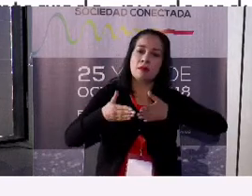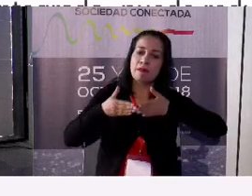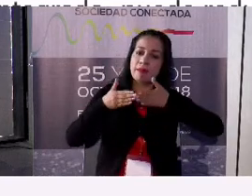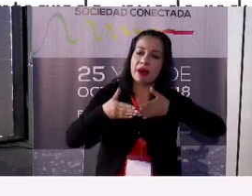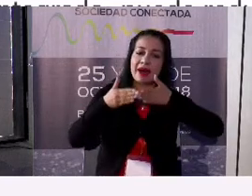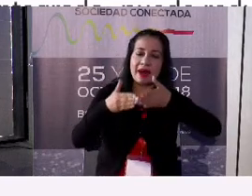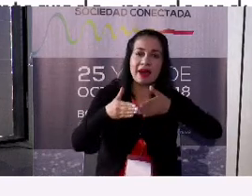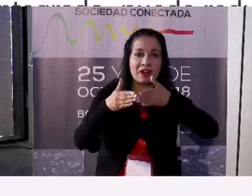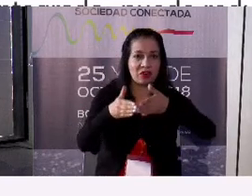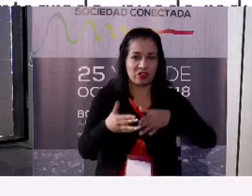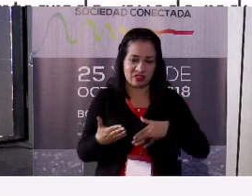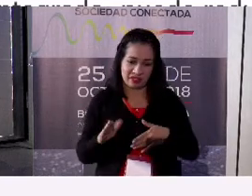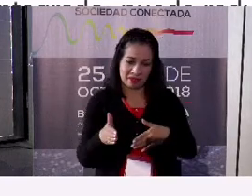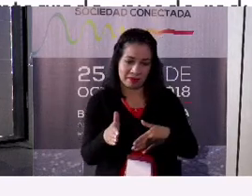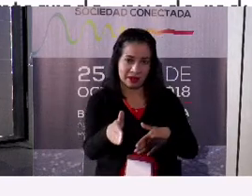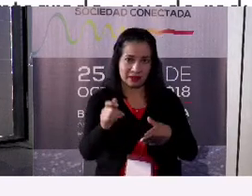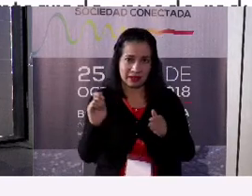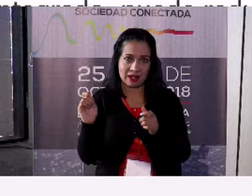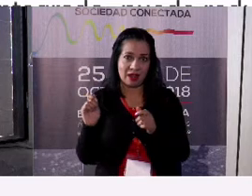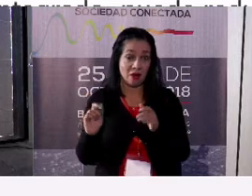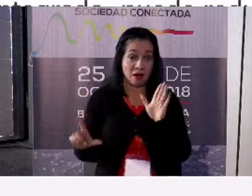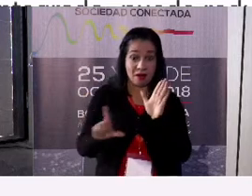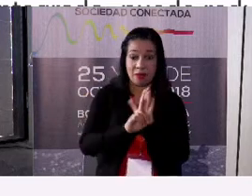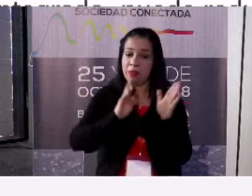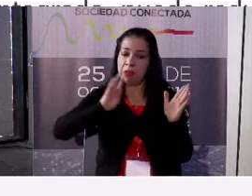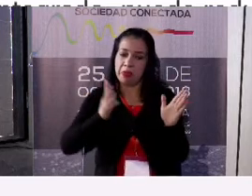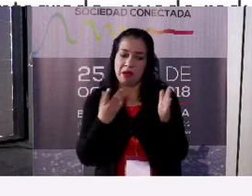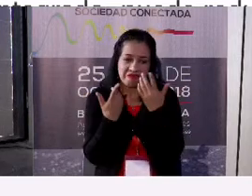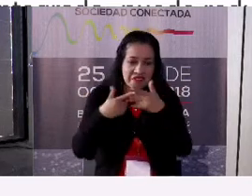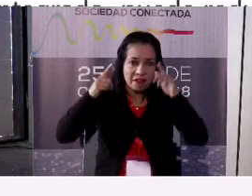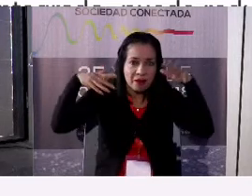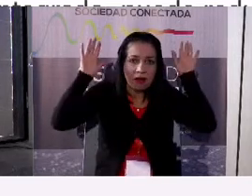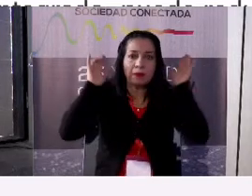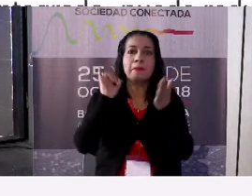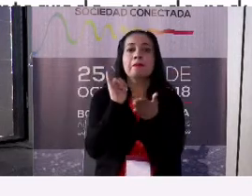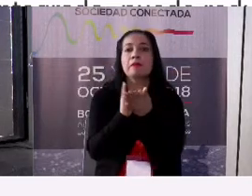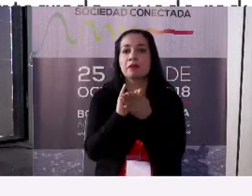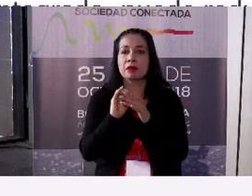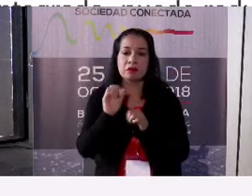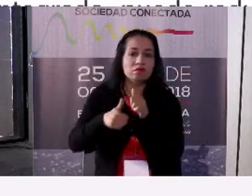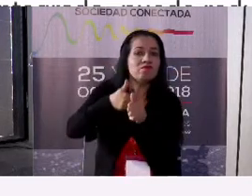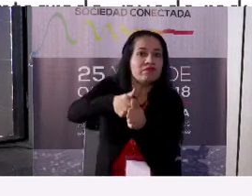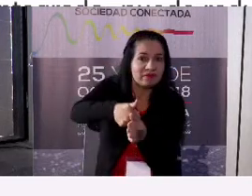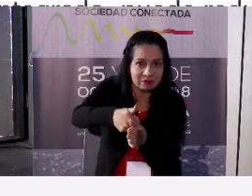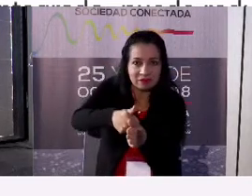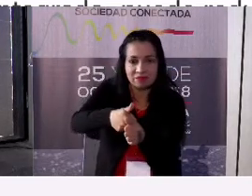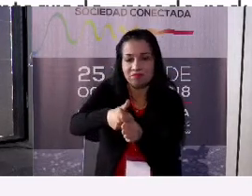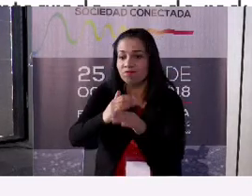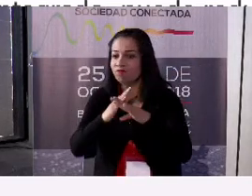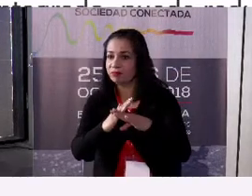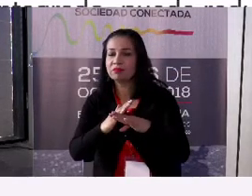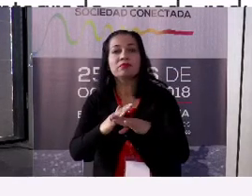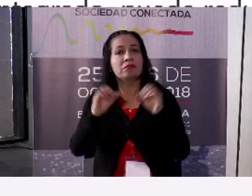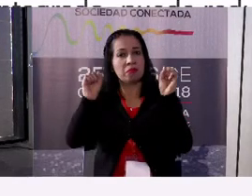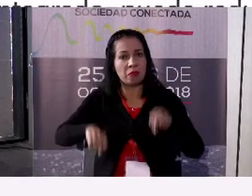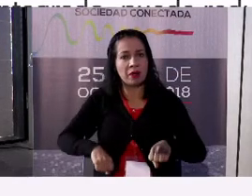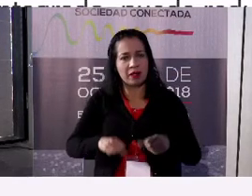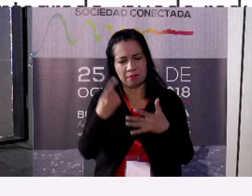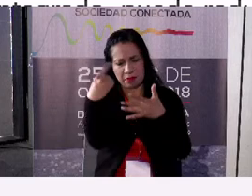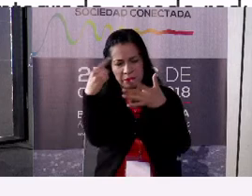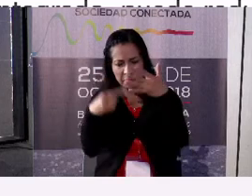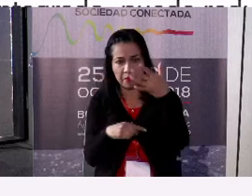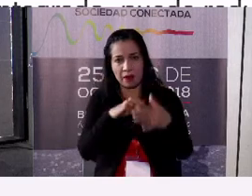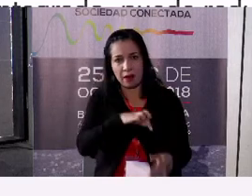pesca para combatir la pesca ilegal tenemos una infinidad de aplicaciones que que es Claro que las